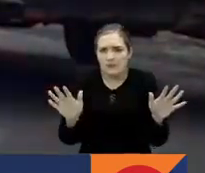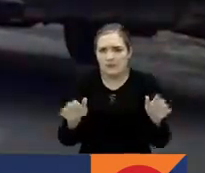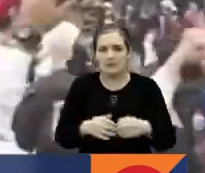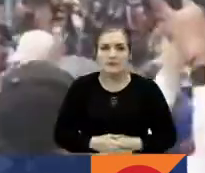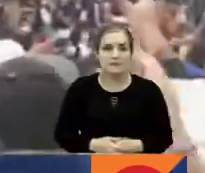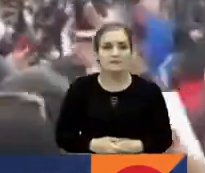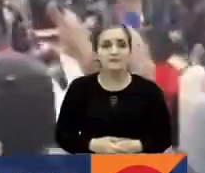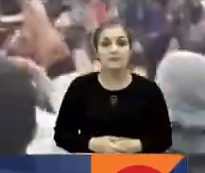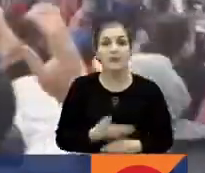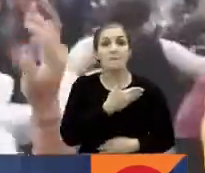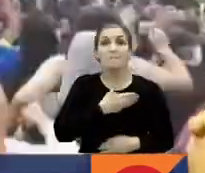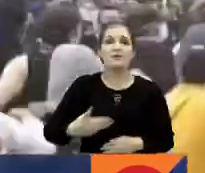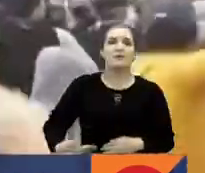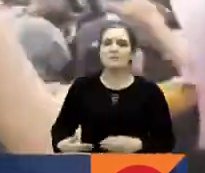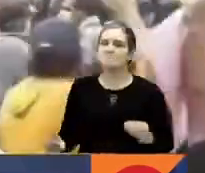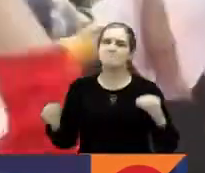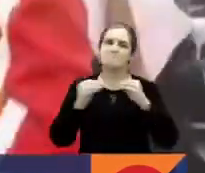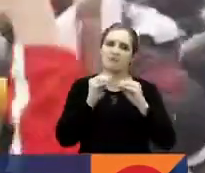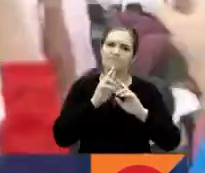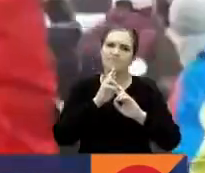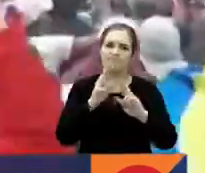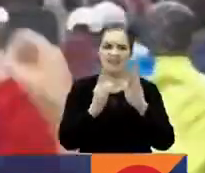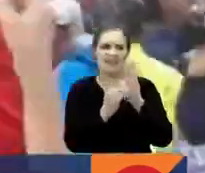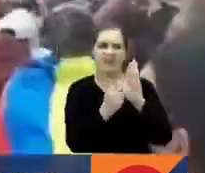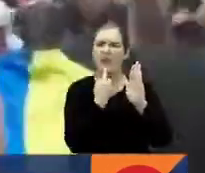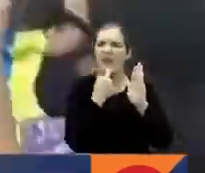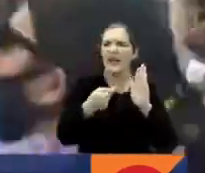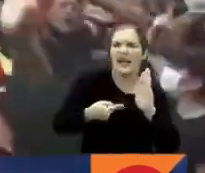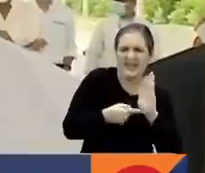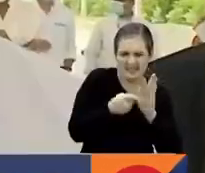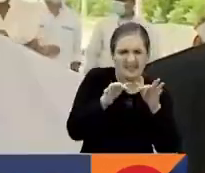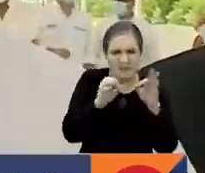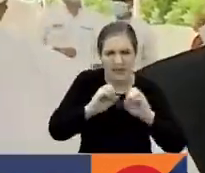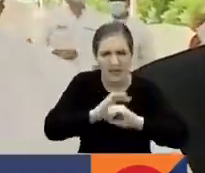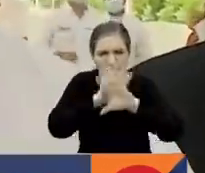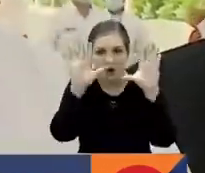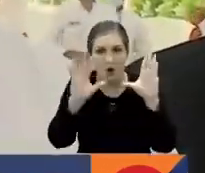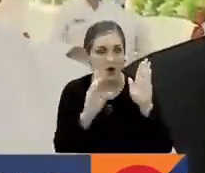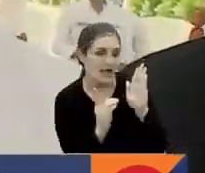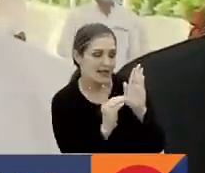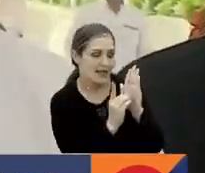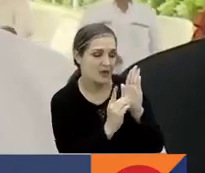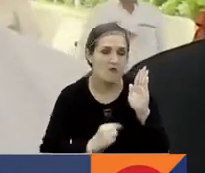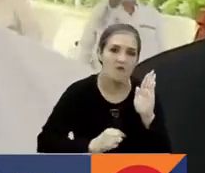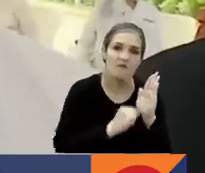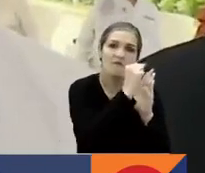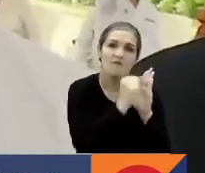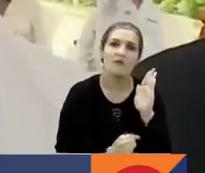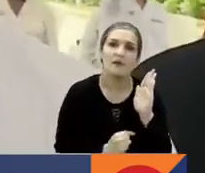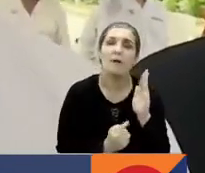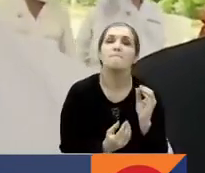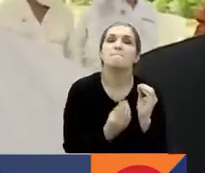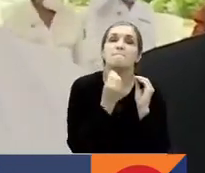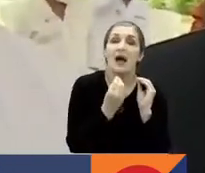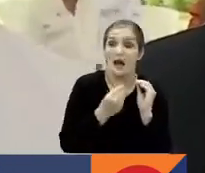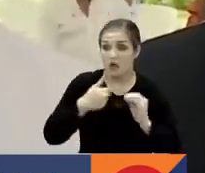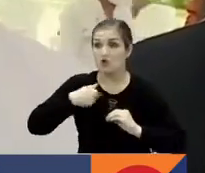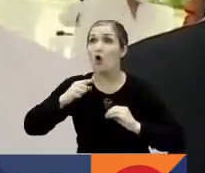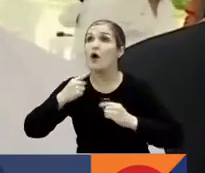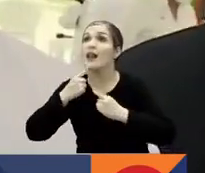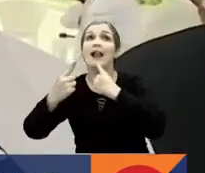presidente fue enfático en explicar la intención del decreto. Nosotros usamos un decreto para que ciertas instrucciones en